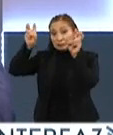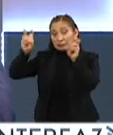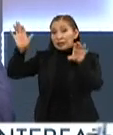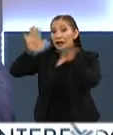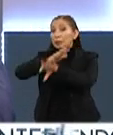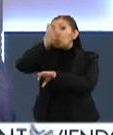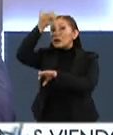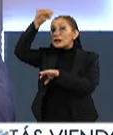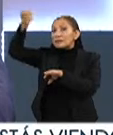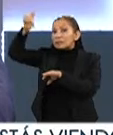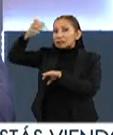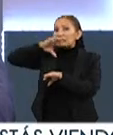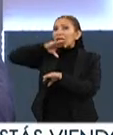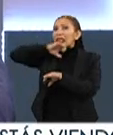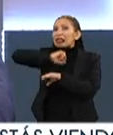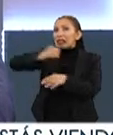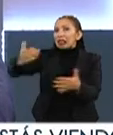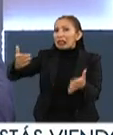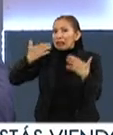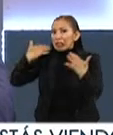cambio climático.